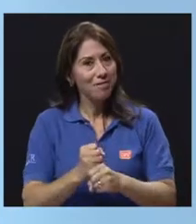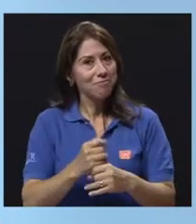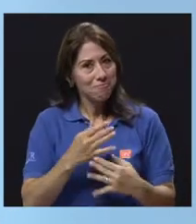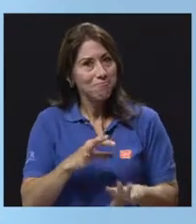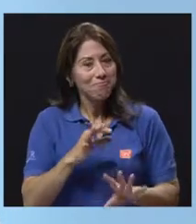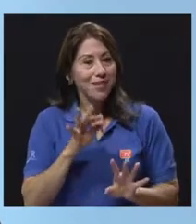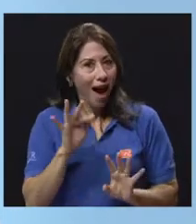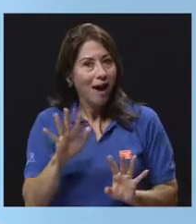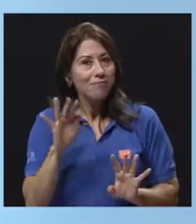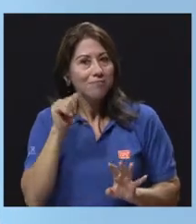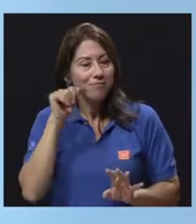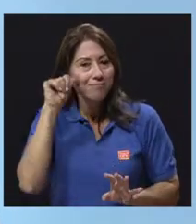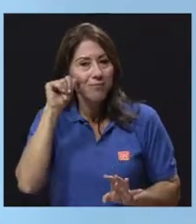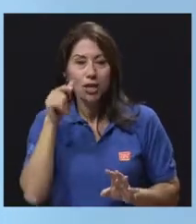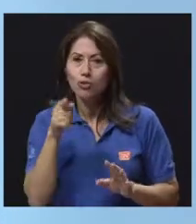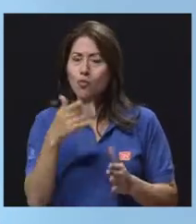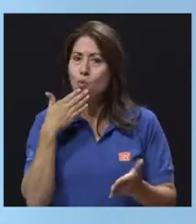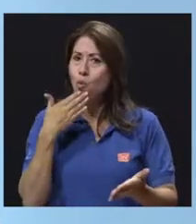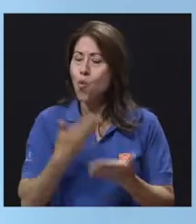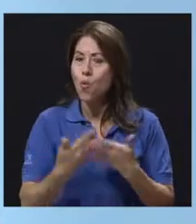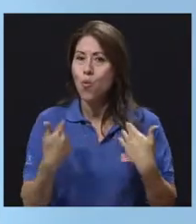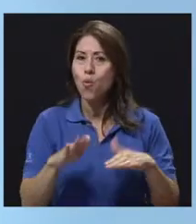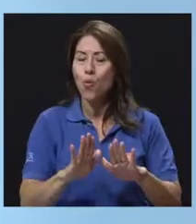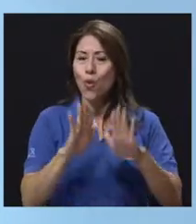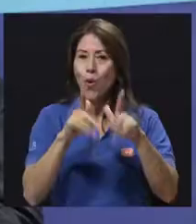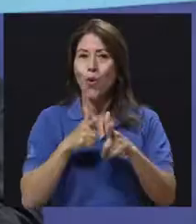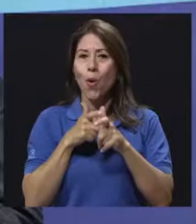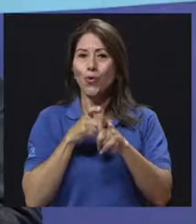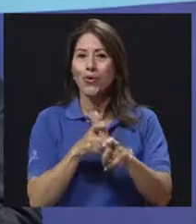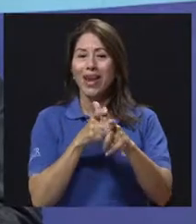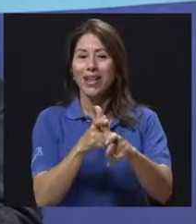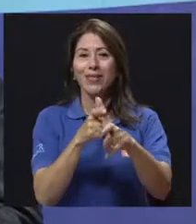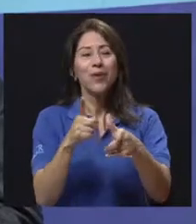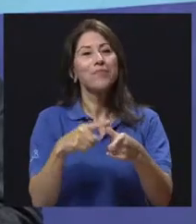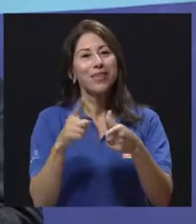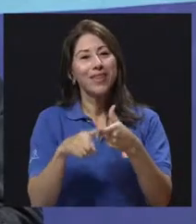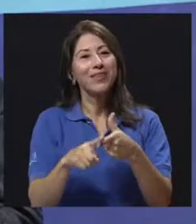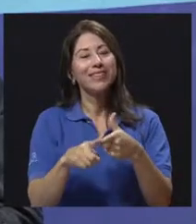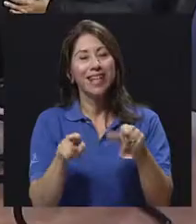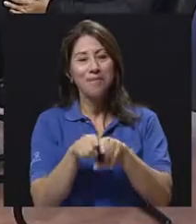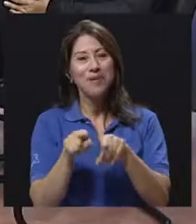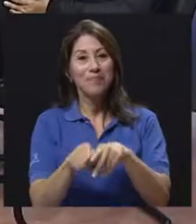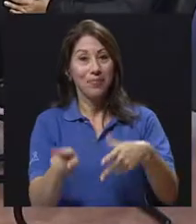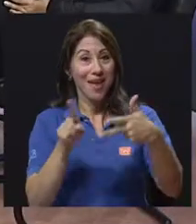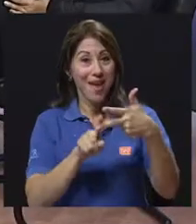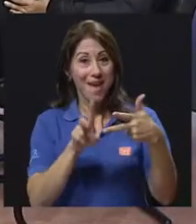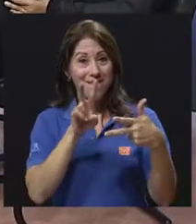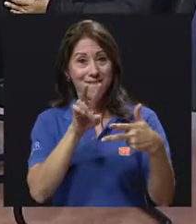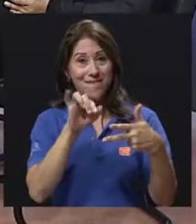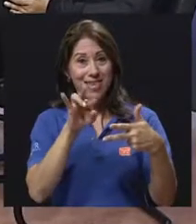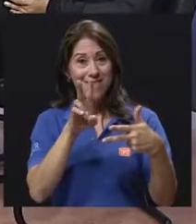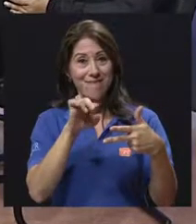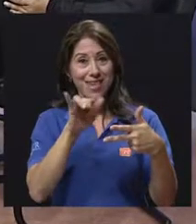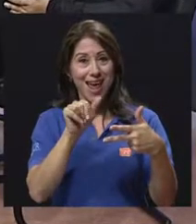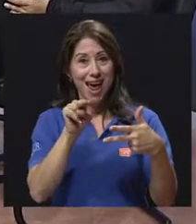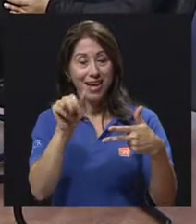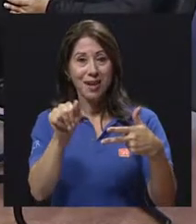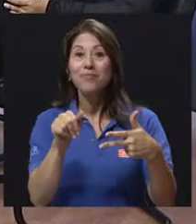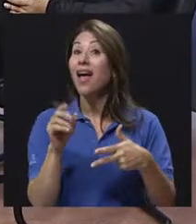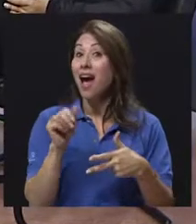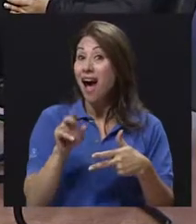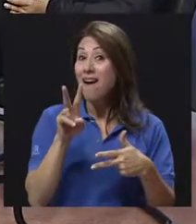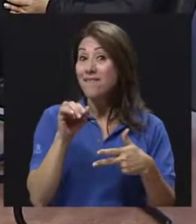buena, además, ¿verdad? Corriendo. Entonces, por ahí también, Viviana. Viviana fue un caso muy bonito porque Viviana